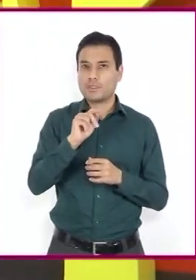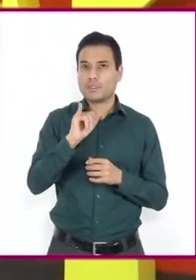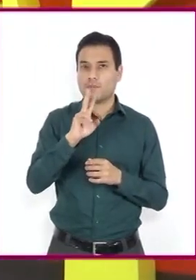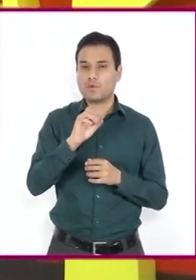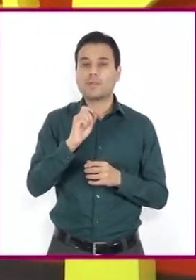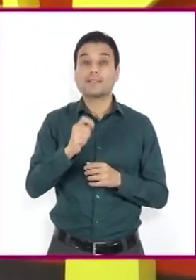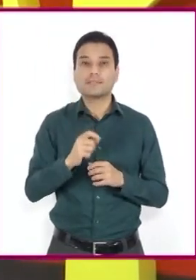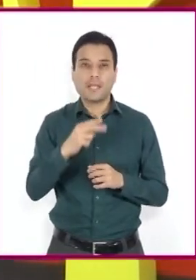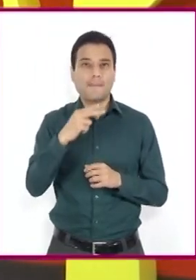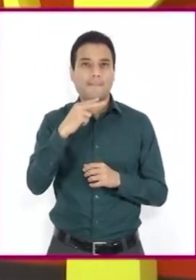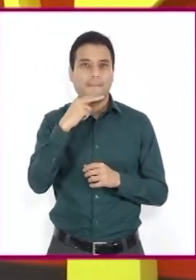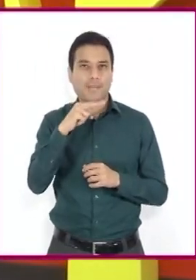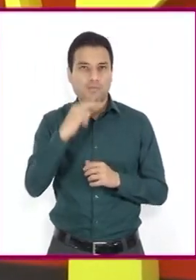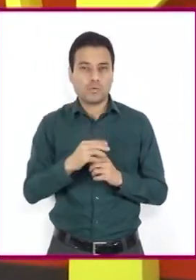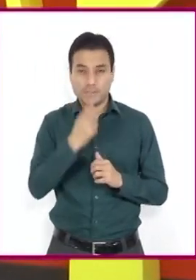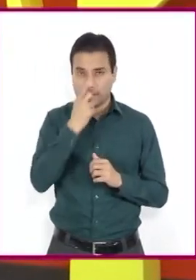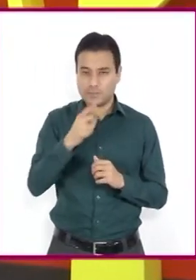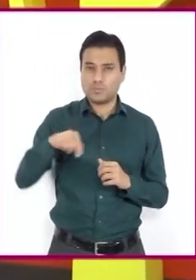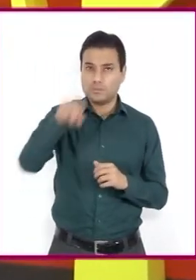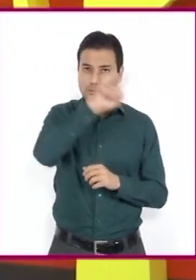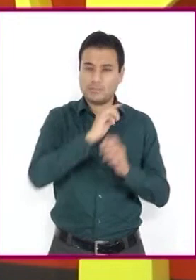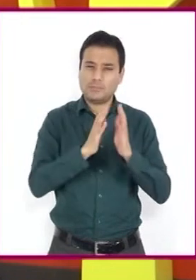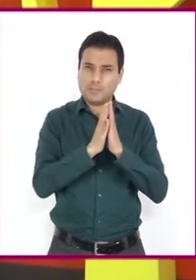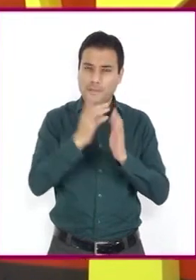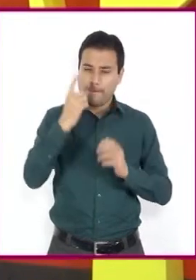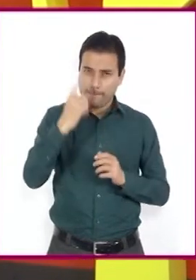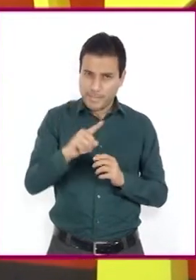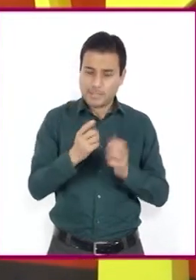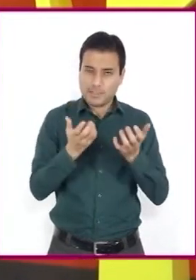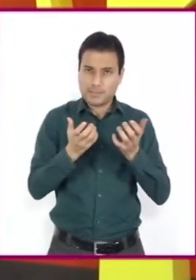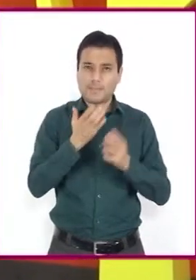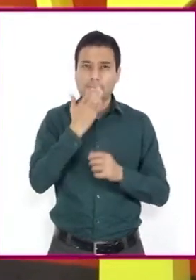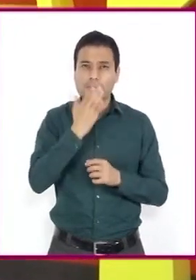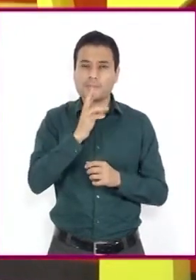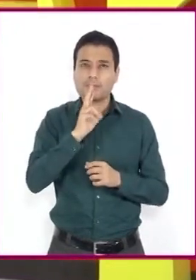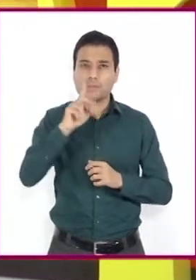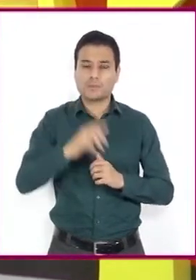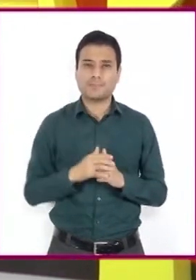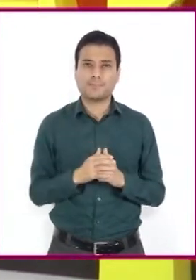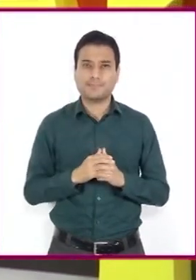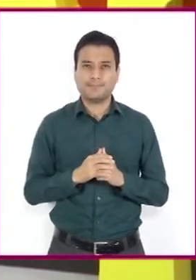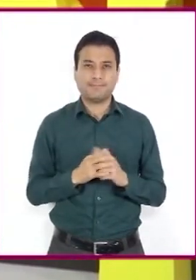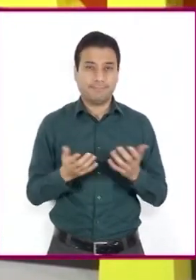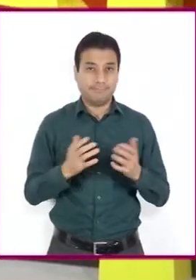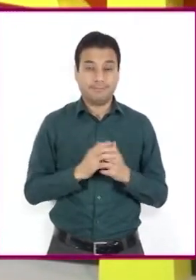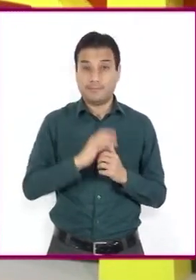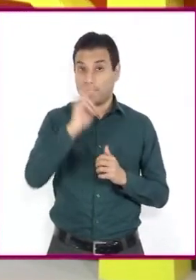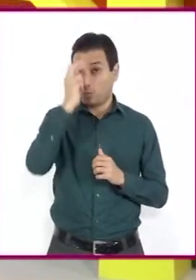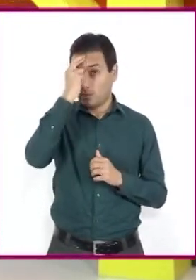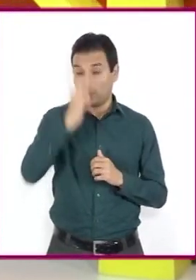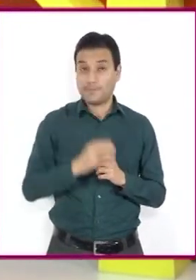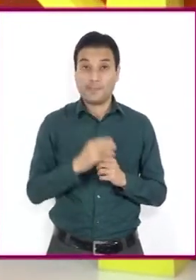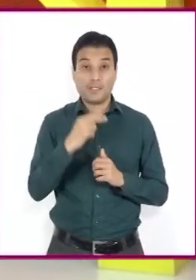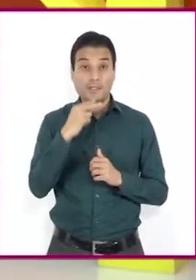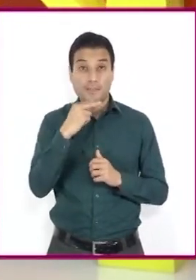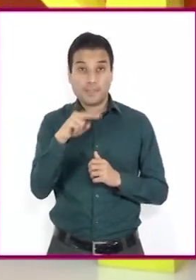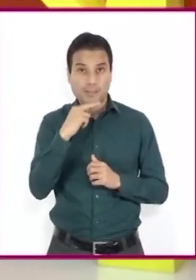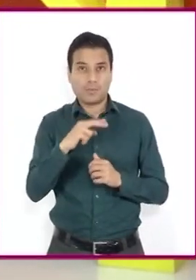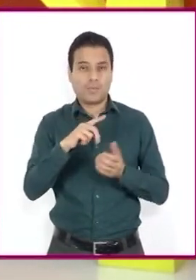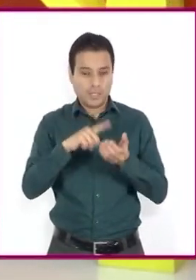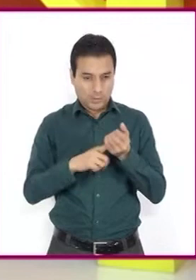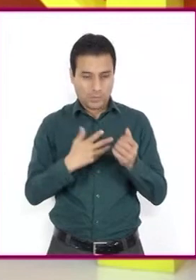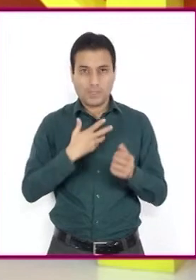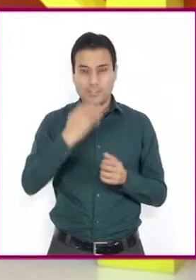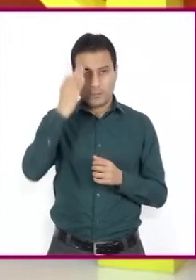verbos conjugados, además de identificar el tiempo, indican modo. Recordemos, y aquí pido que tome